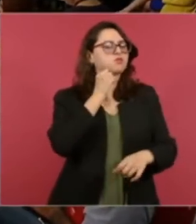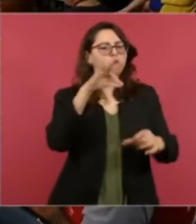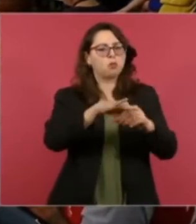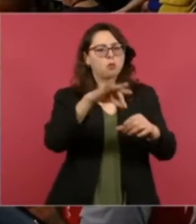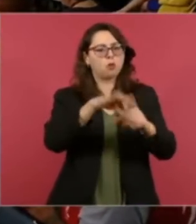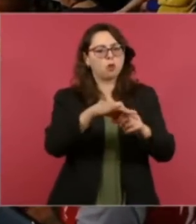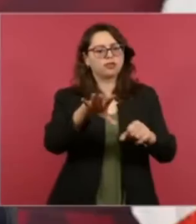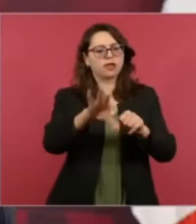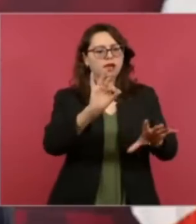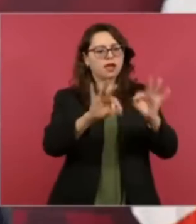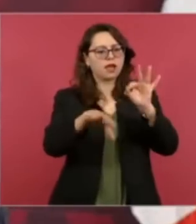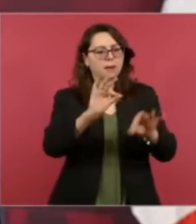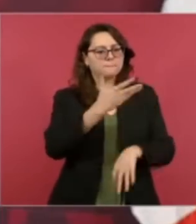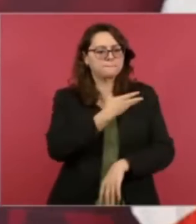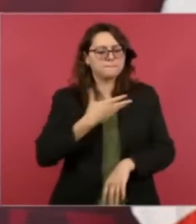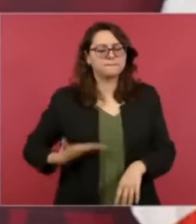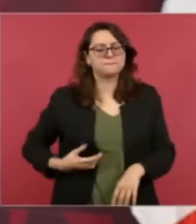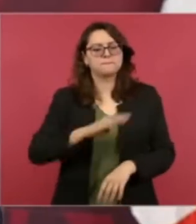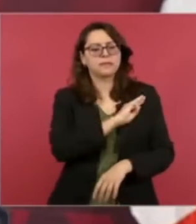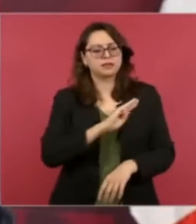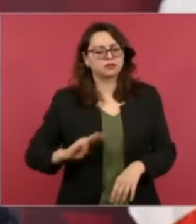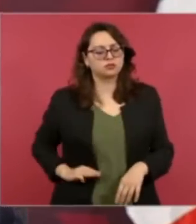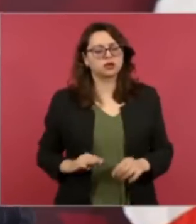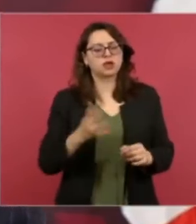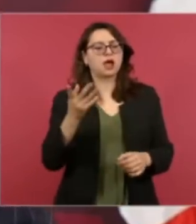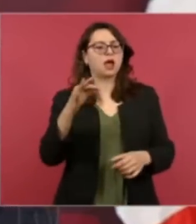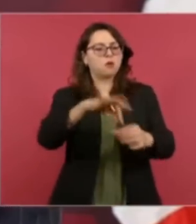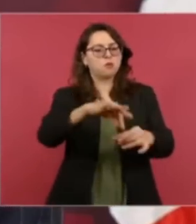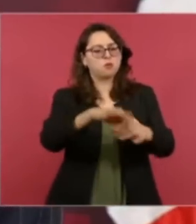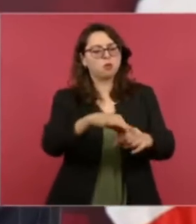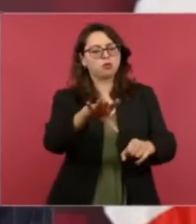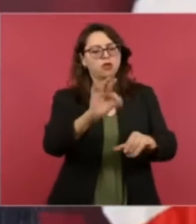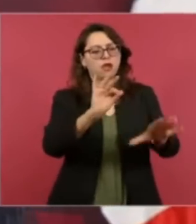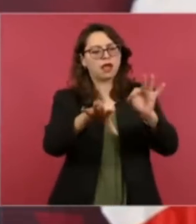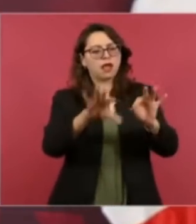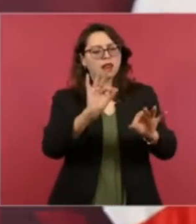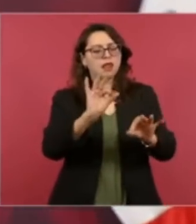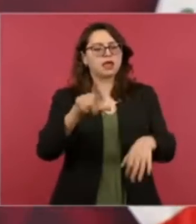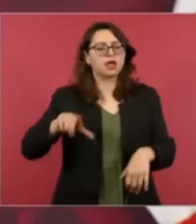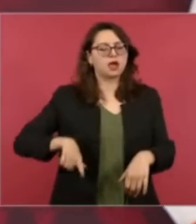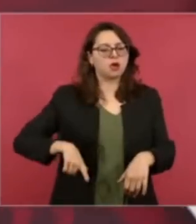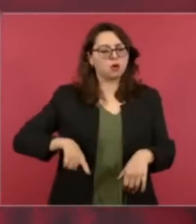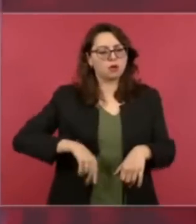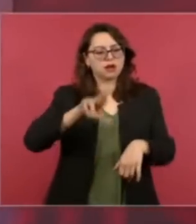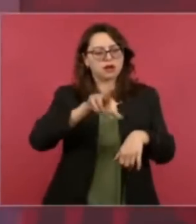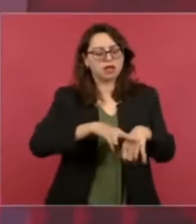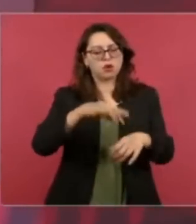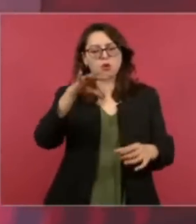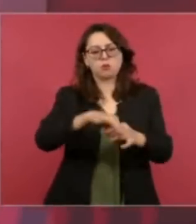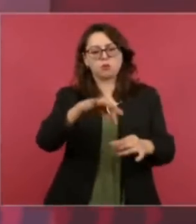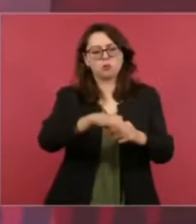los diputados locales, se elige a los gobernadores, así como se